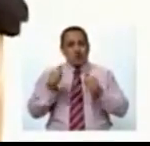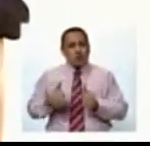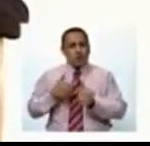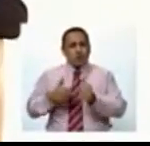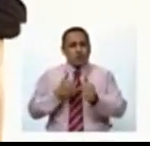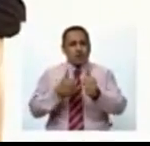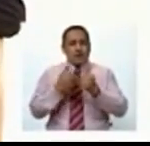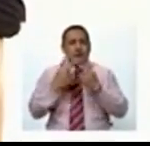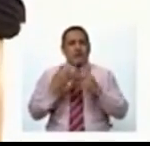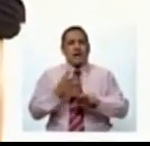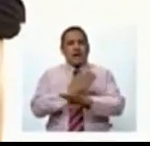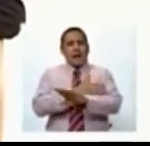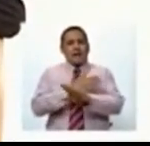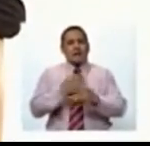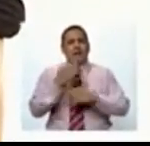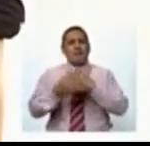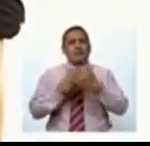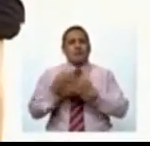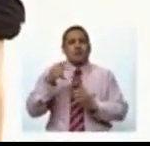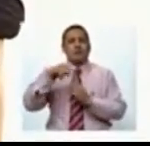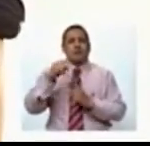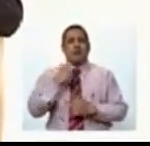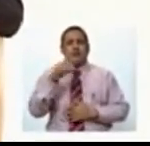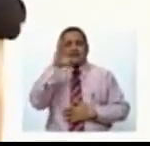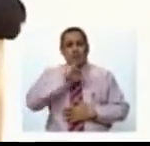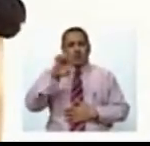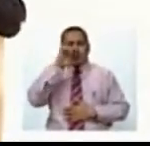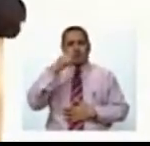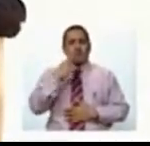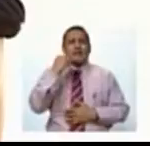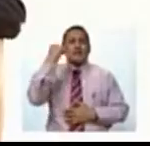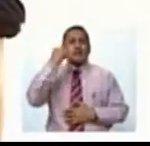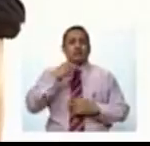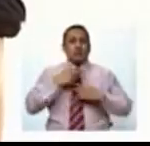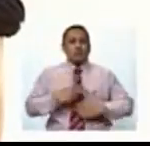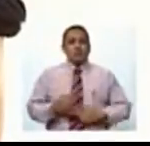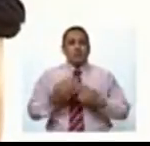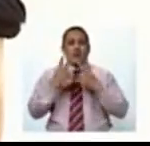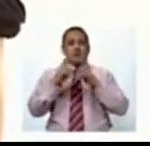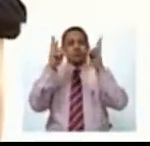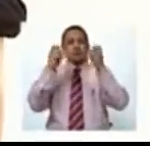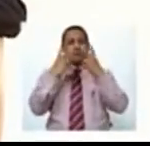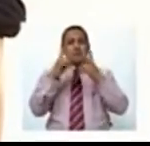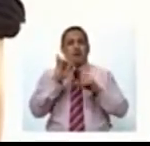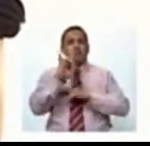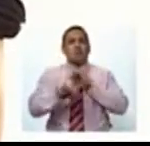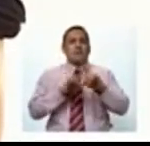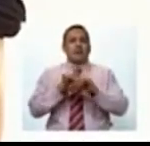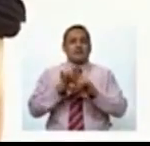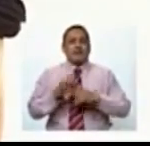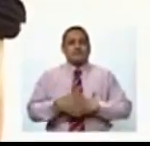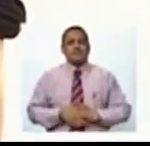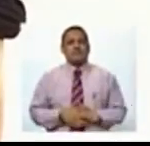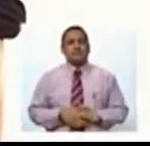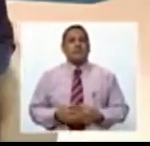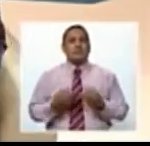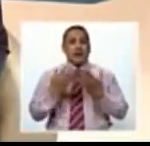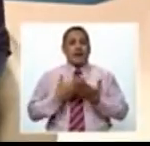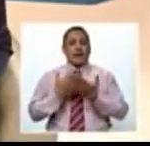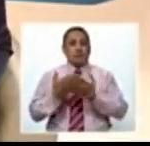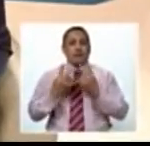que fueron fijados en su oportunidad por el Tribunal Europeo de Derechos Humanos, de tal manera que estamos ante un tema más o menos universal. Bueno, hay elementos